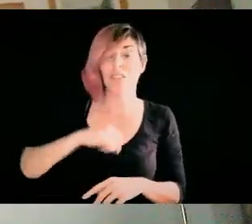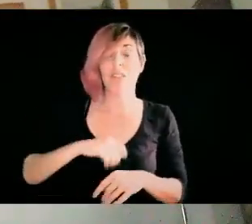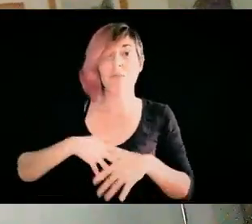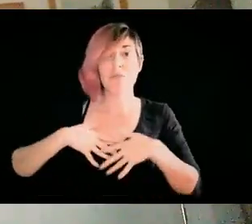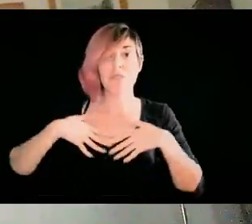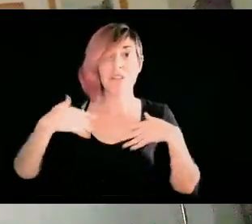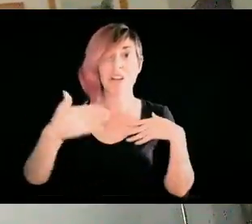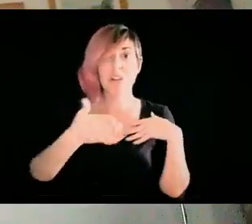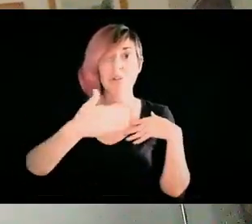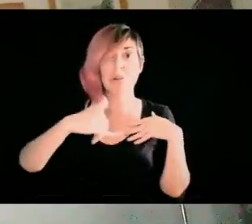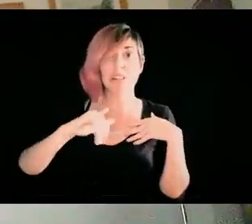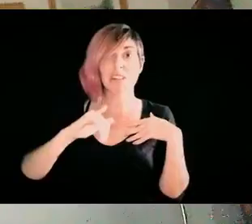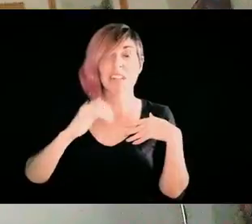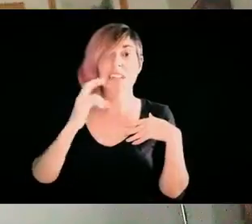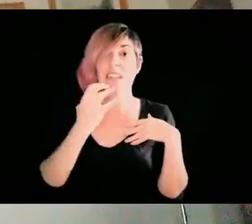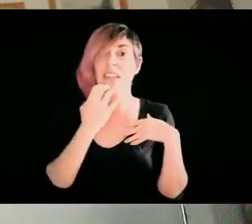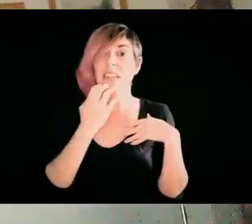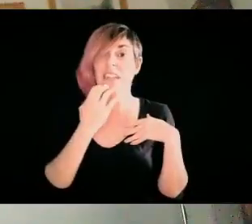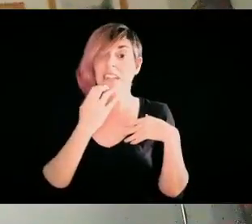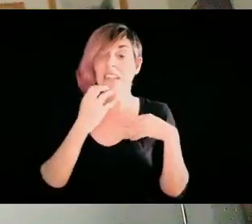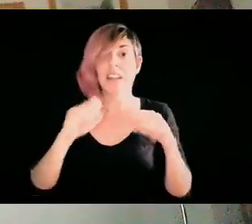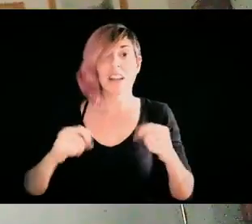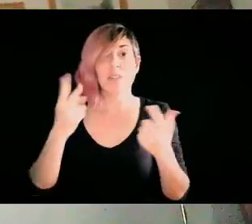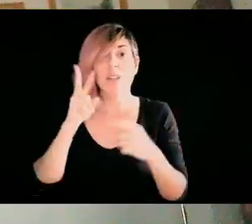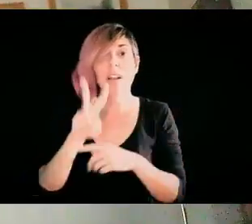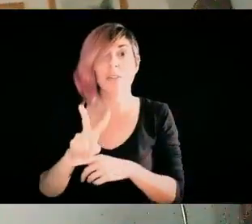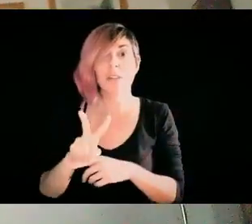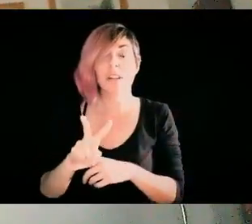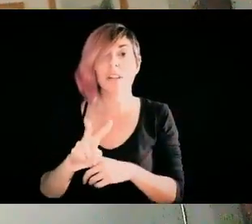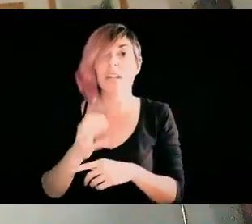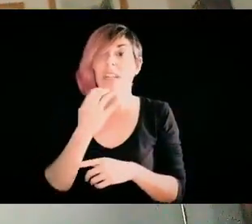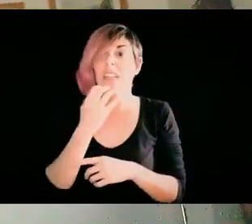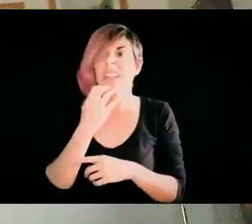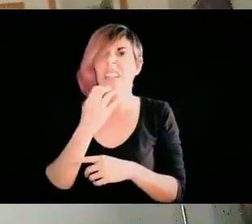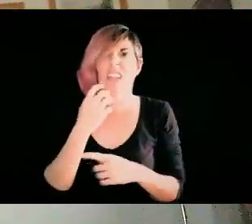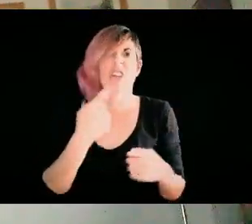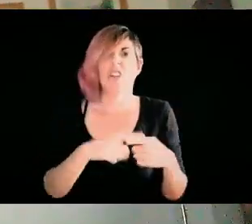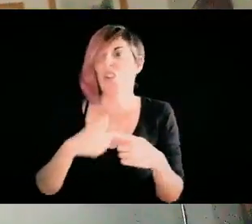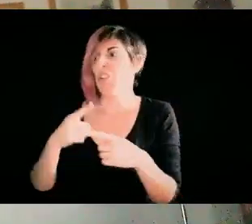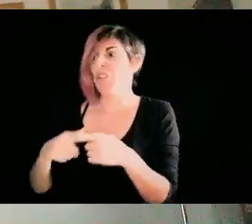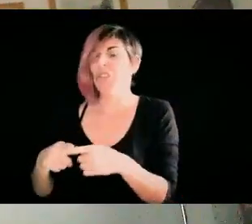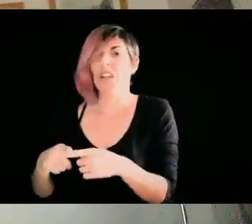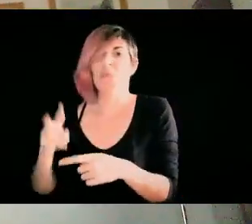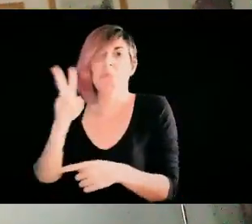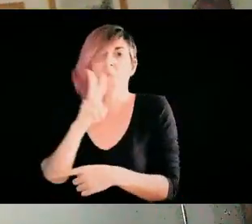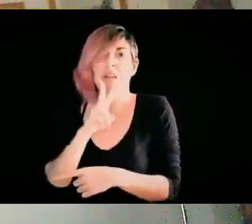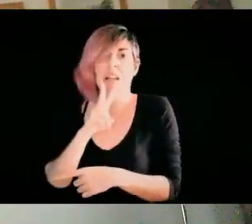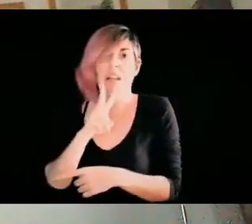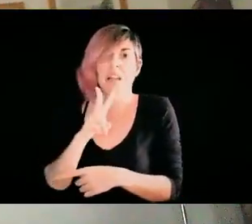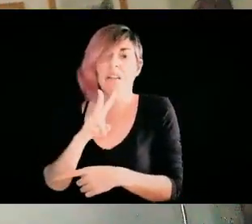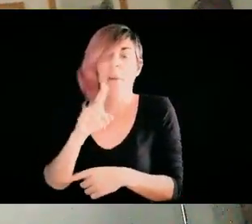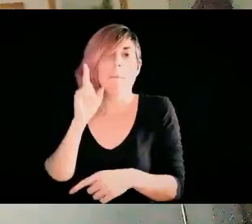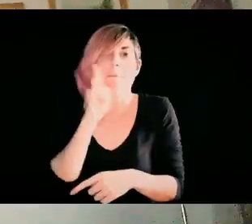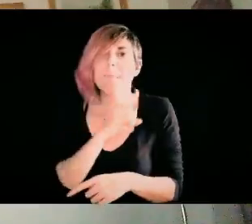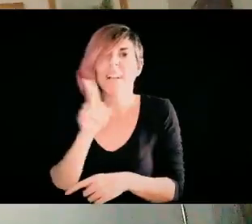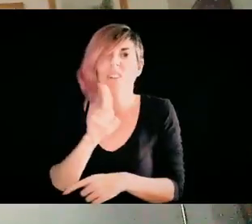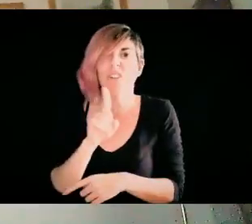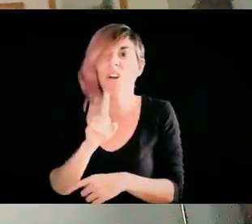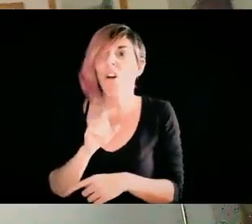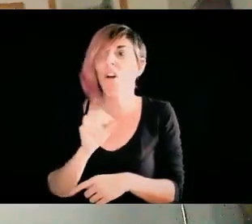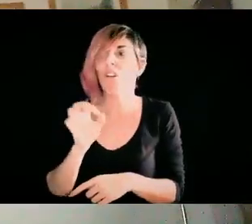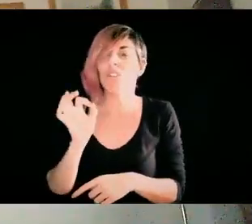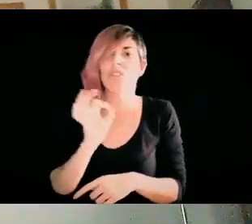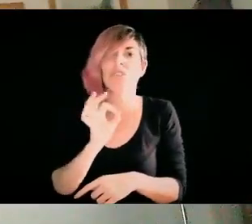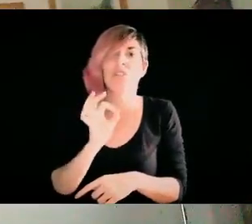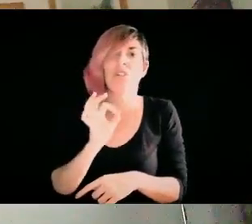nuestras emociones vemos que al darnos cuenta de que son naturales, de que no nos está pasando nada malo, de que no estamos enfermando, de que no